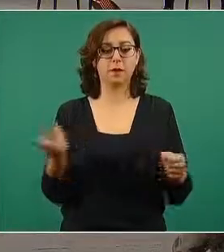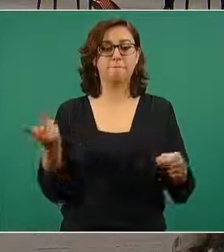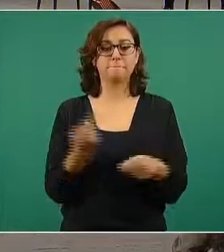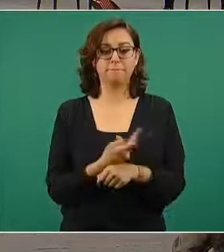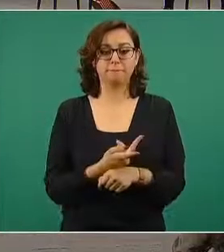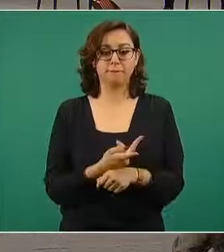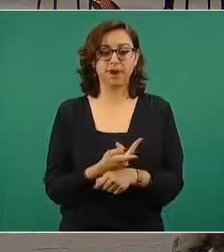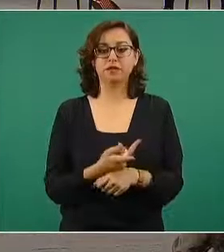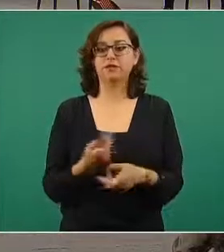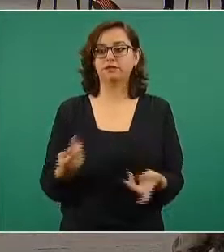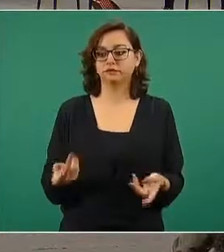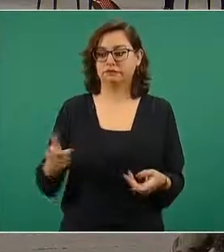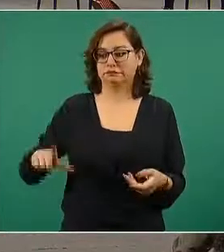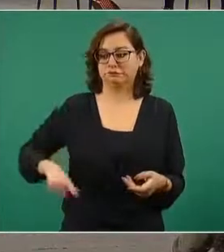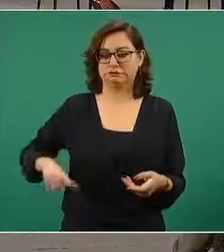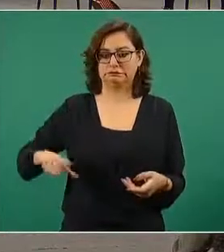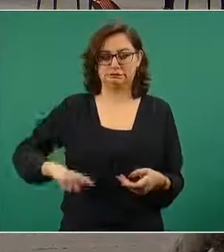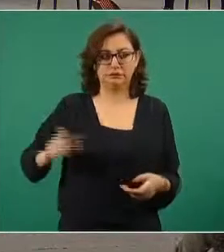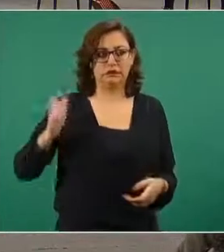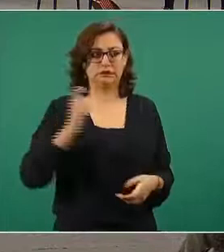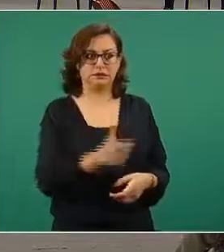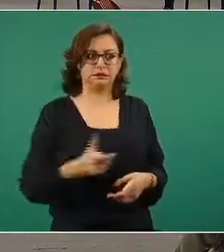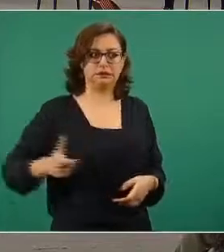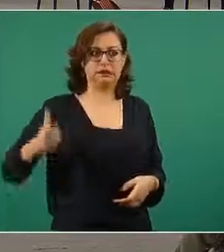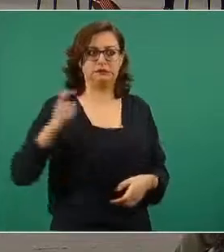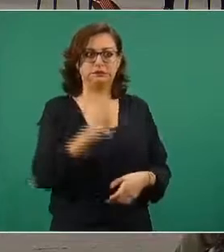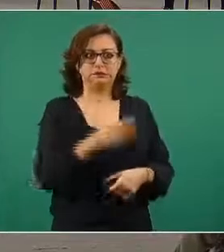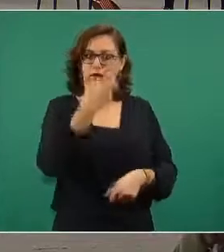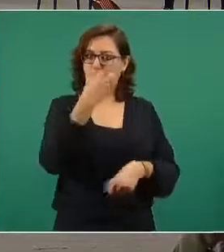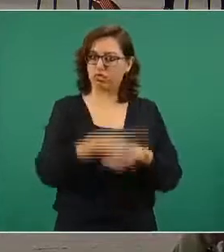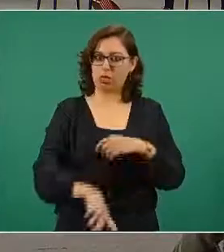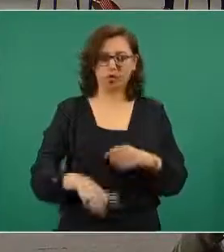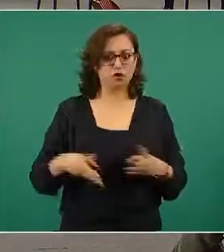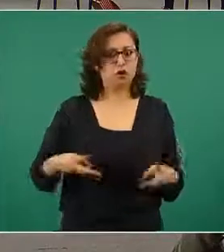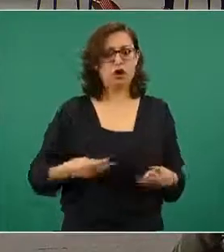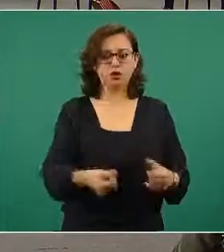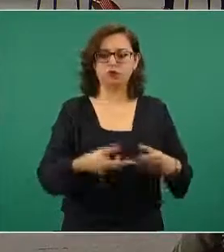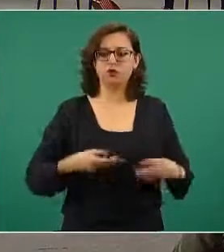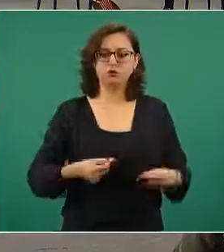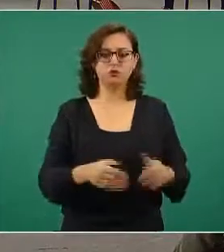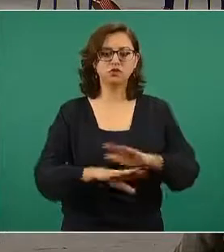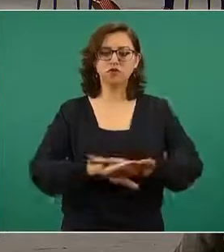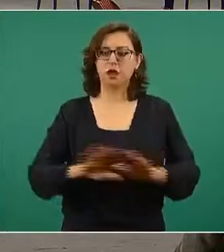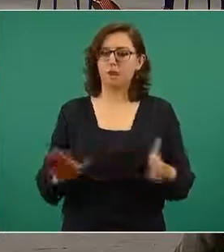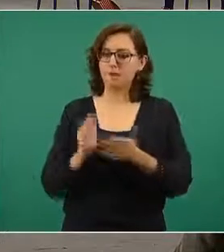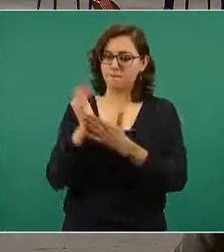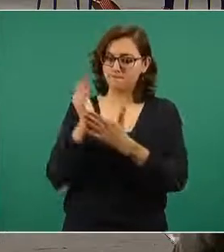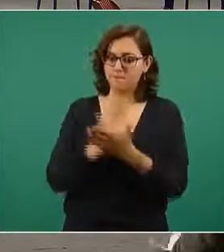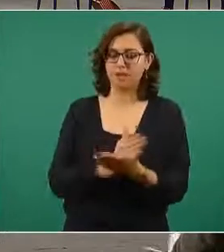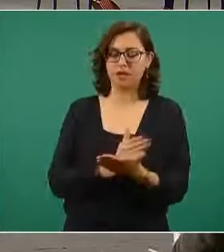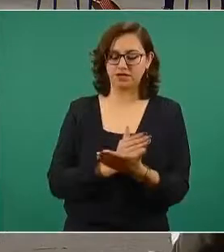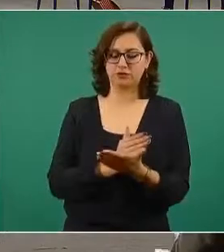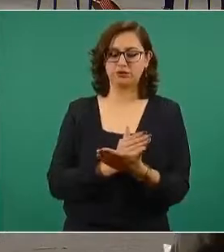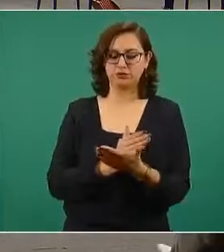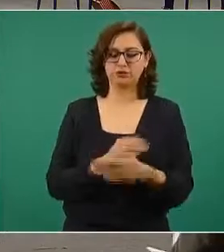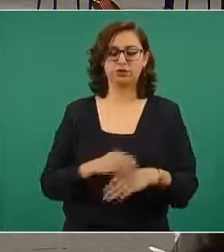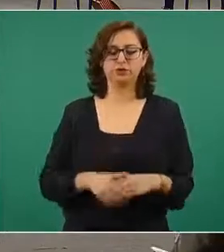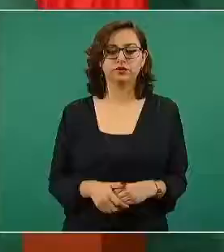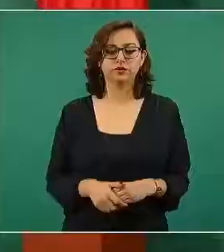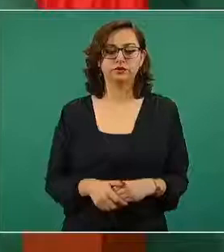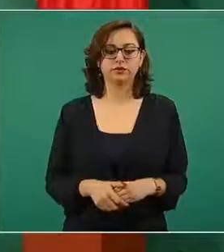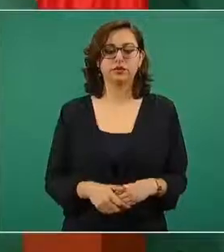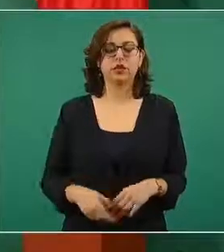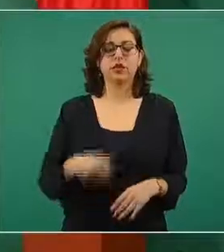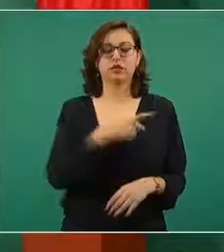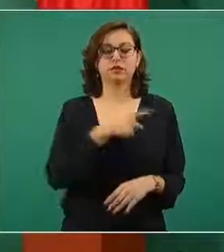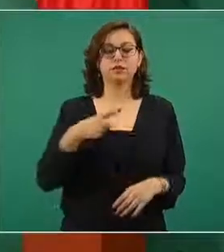la hacienda pública y al patrimonio de los mexicanos y las mexicanas. Hay que decir